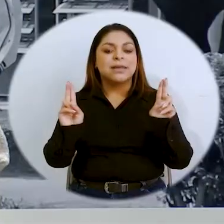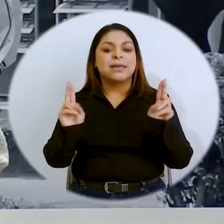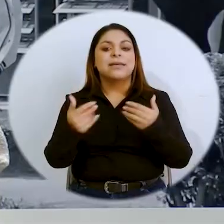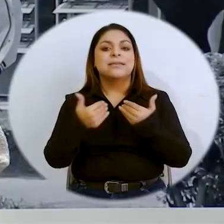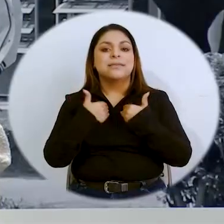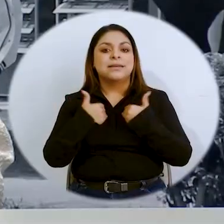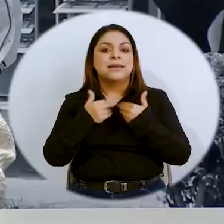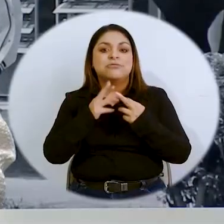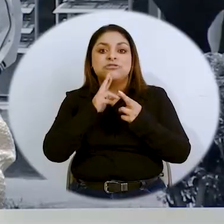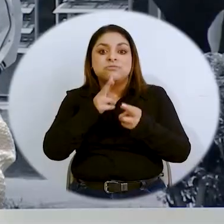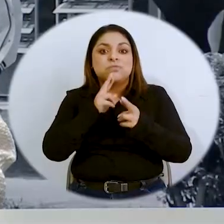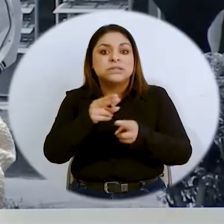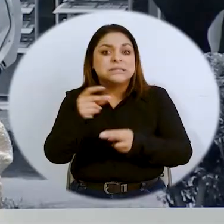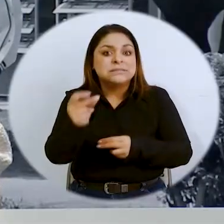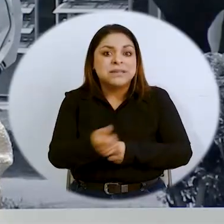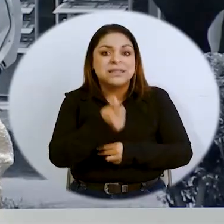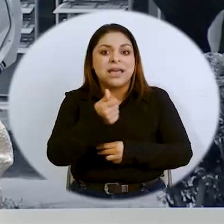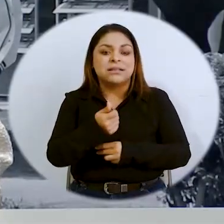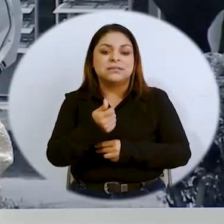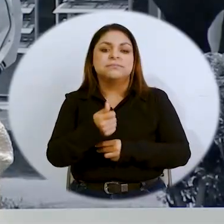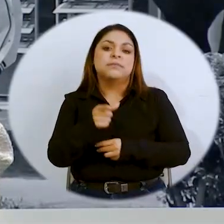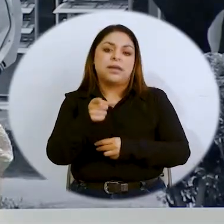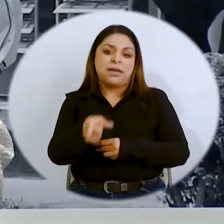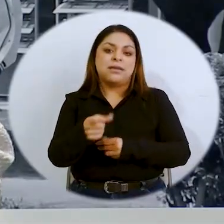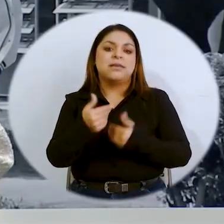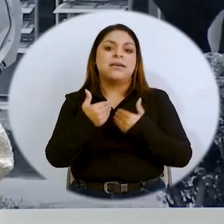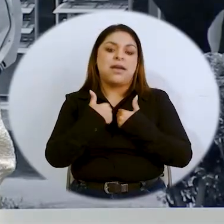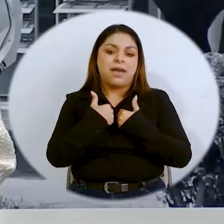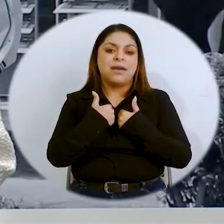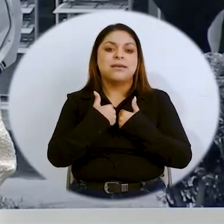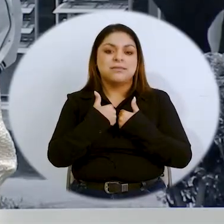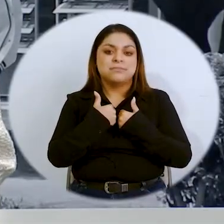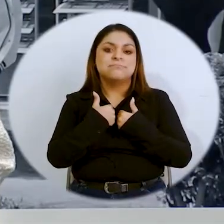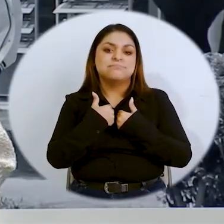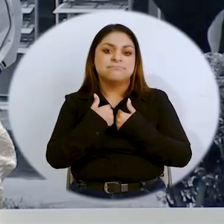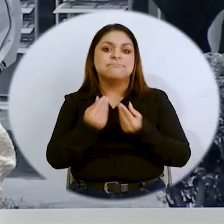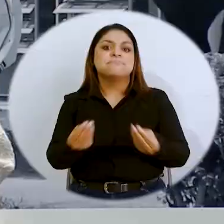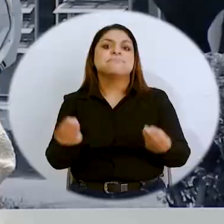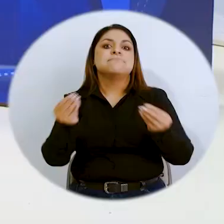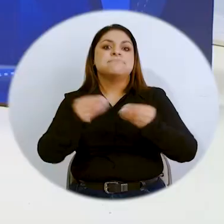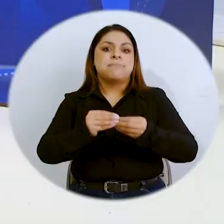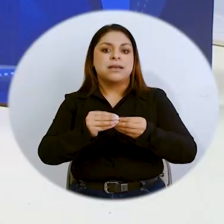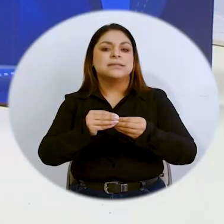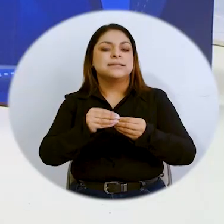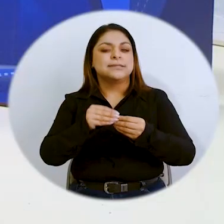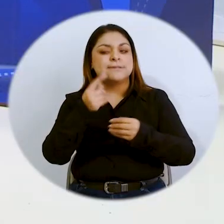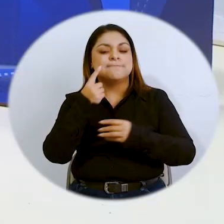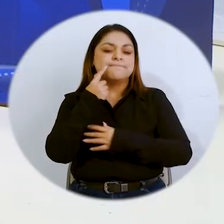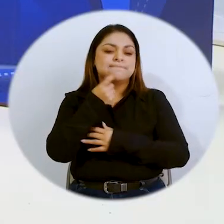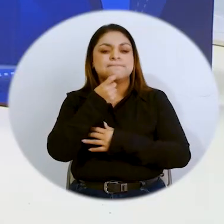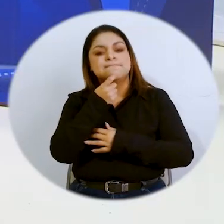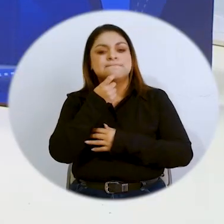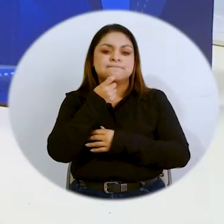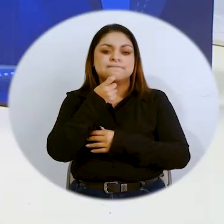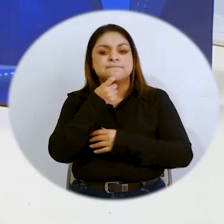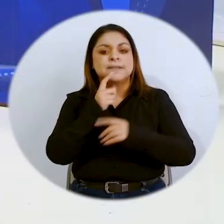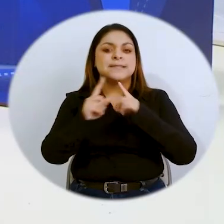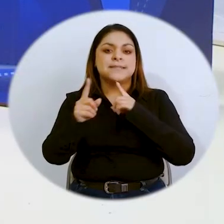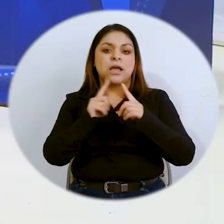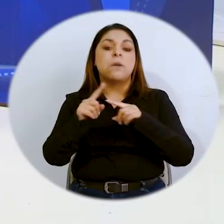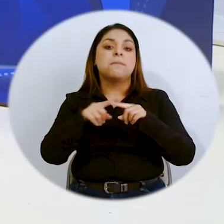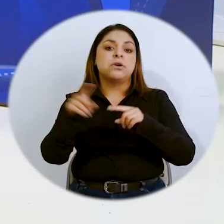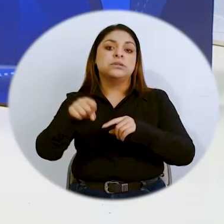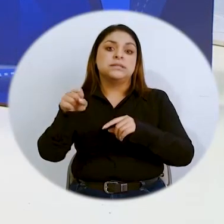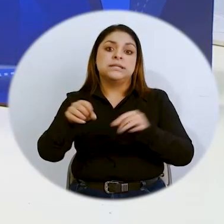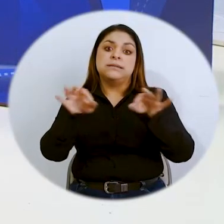urgente generar respuestas inmediatas, ahí es donde puede haber más probabilidad de coincidencias